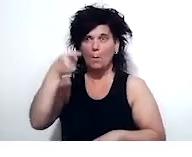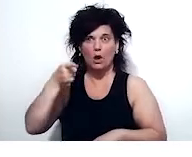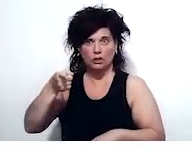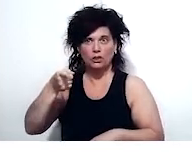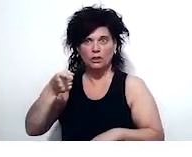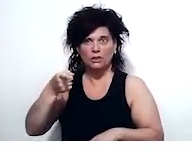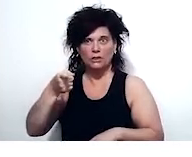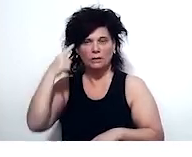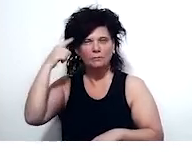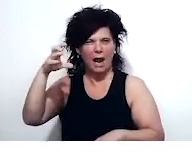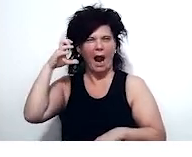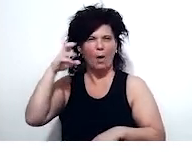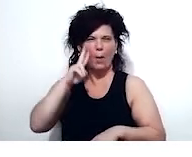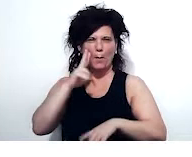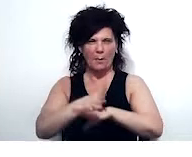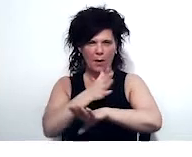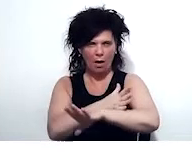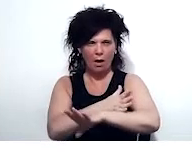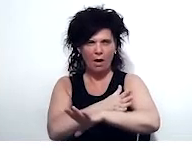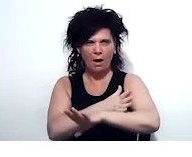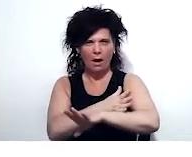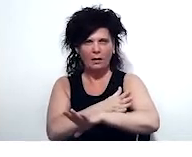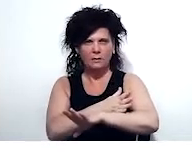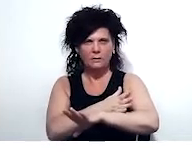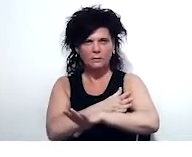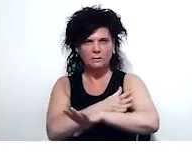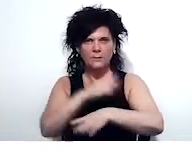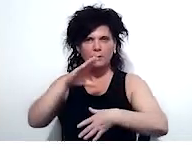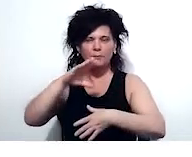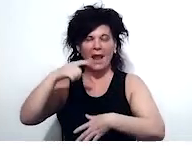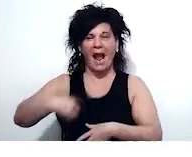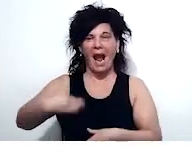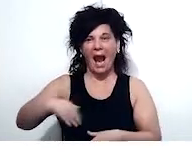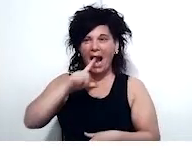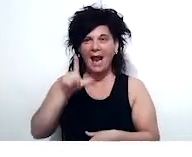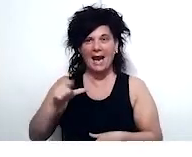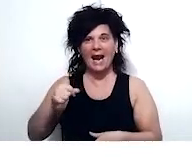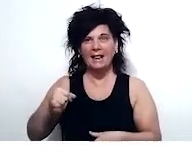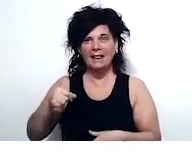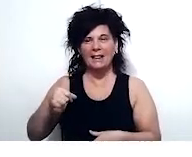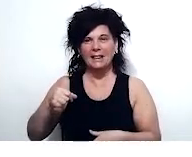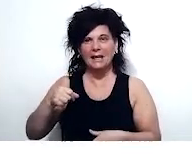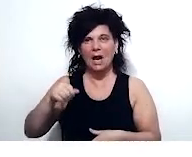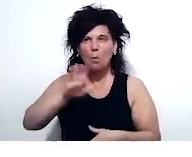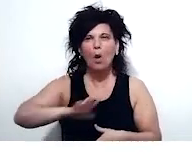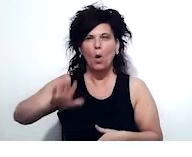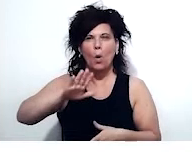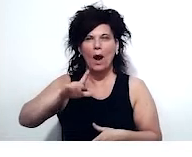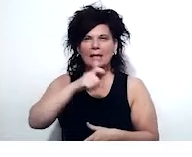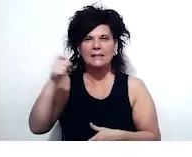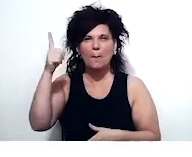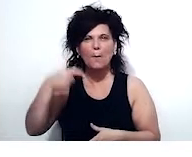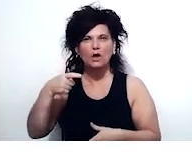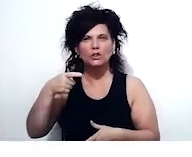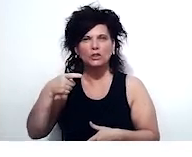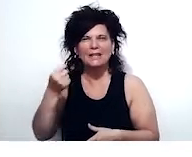promedio, recuerden lo que vimos al principio. Hay zonas de Argentina que tienen más del 100% de conectividad, como es Capital Federal y algunas